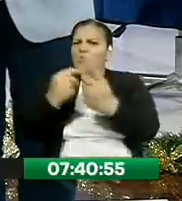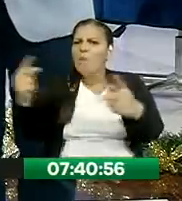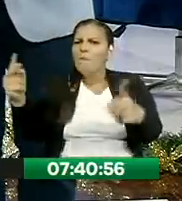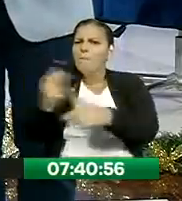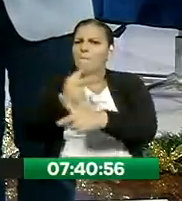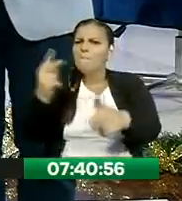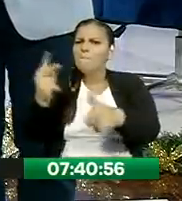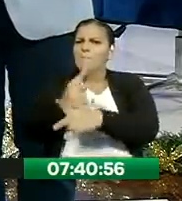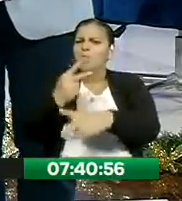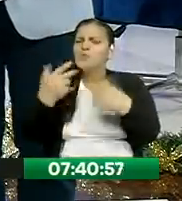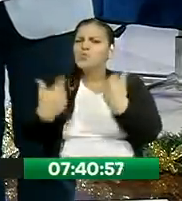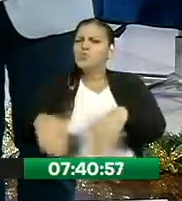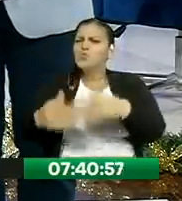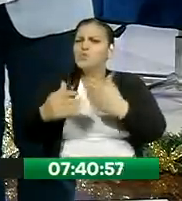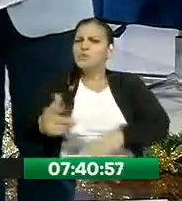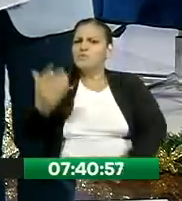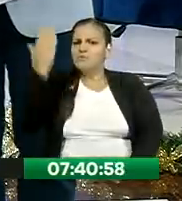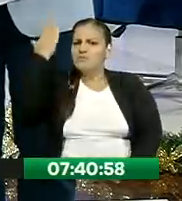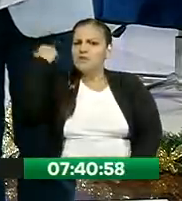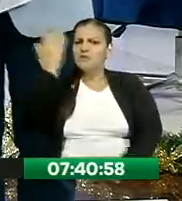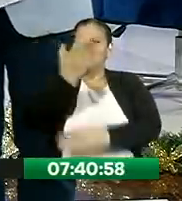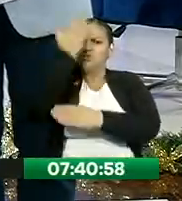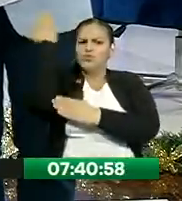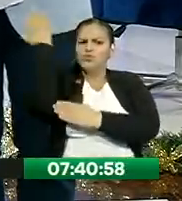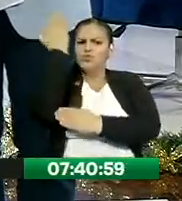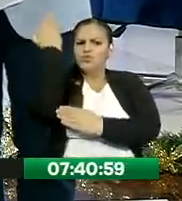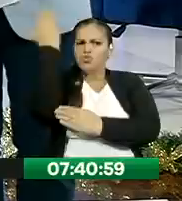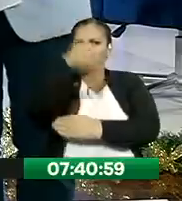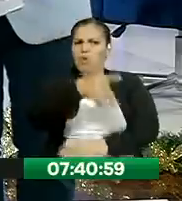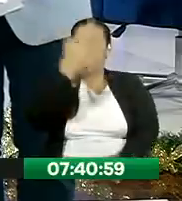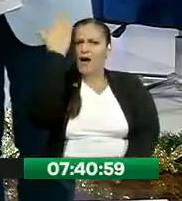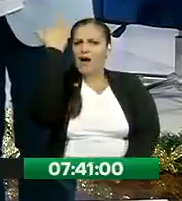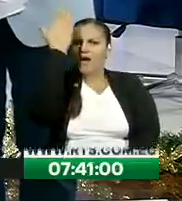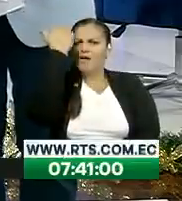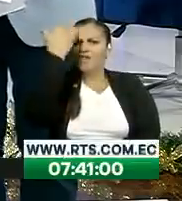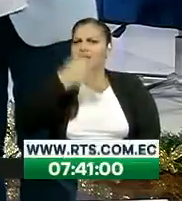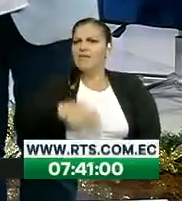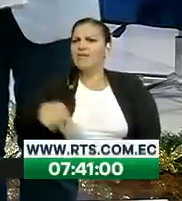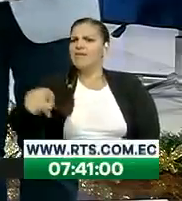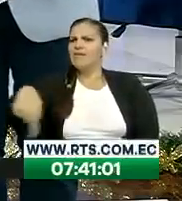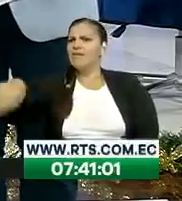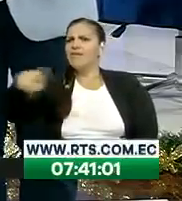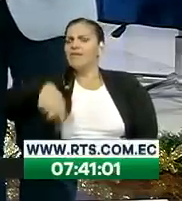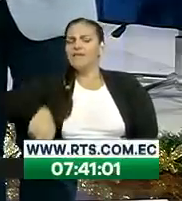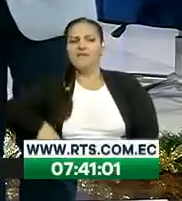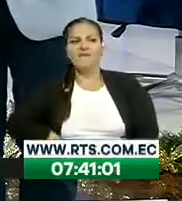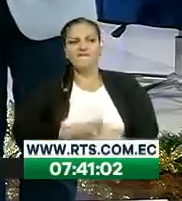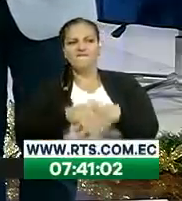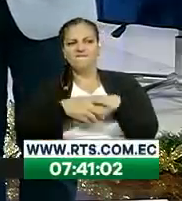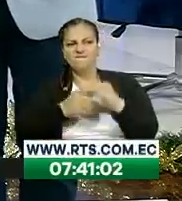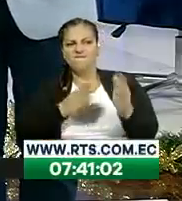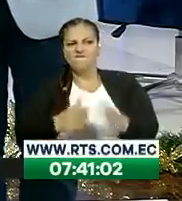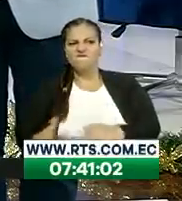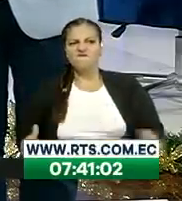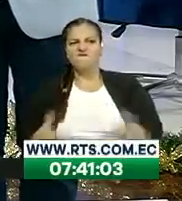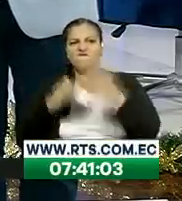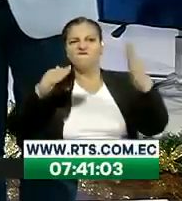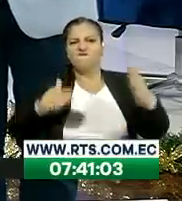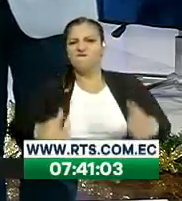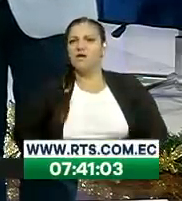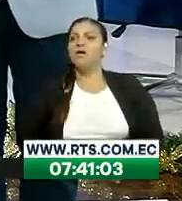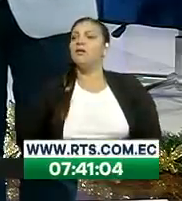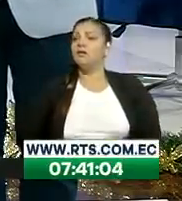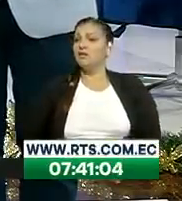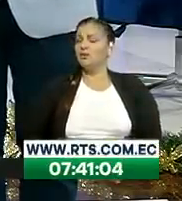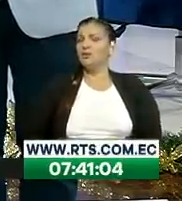atentado a una unidad policial y el lanzamiento de una granada al alcalde del Triunfo. De momento hay 12 personas